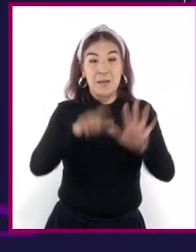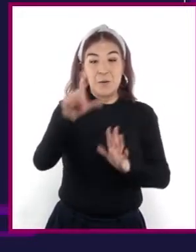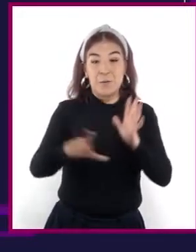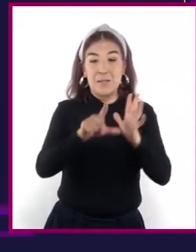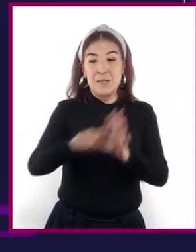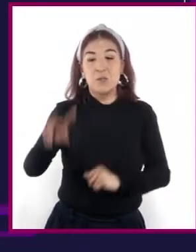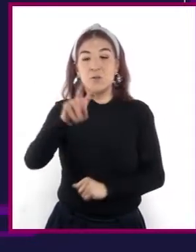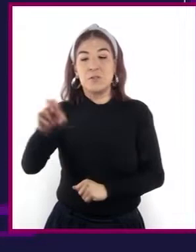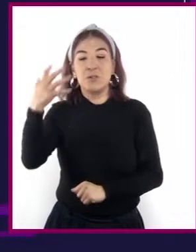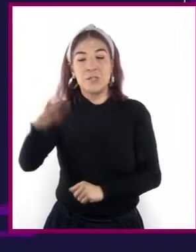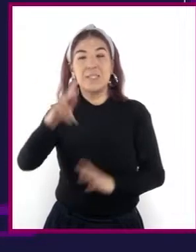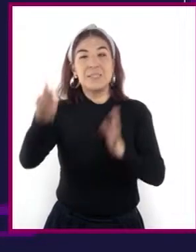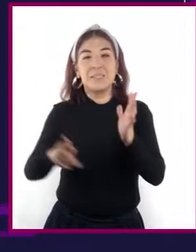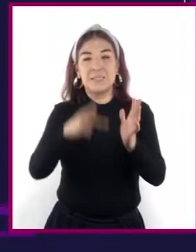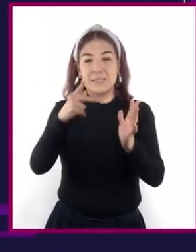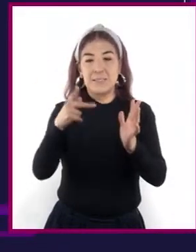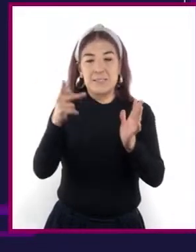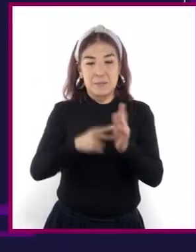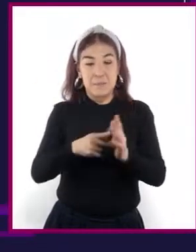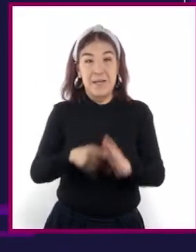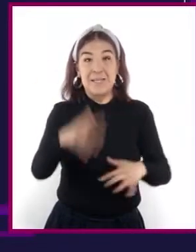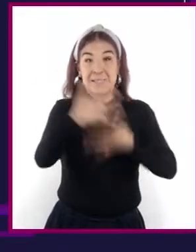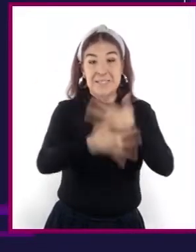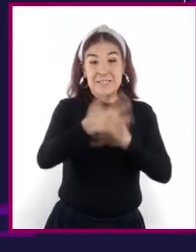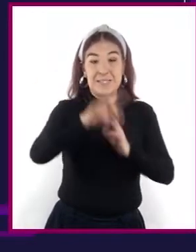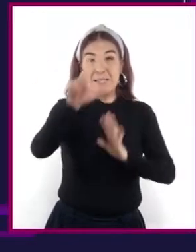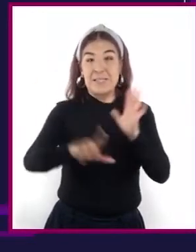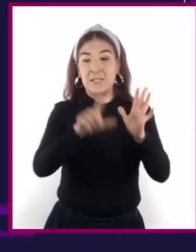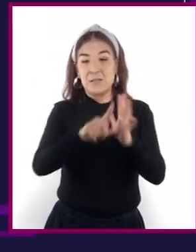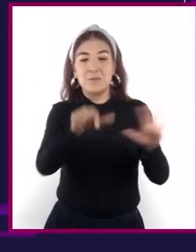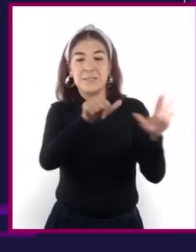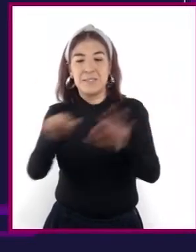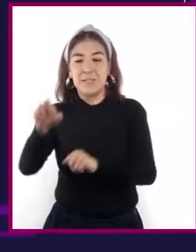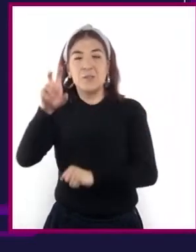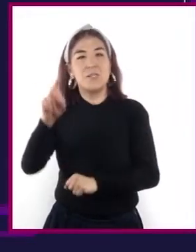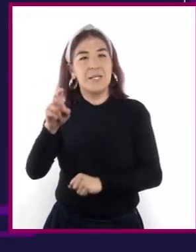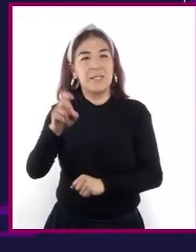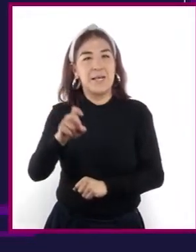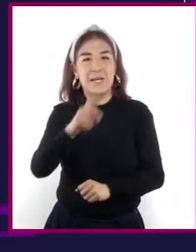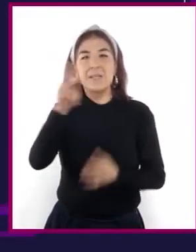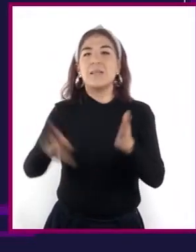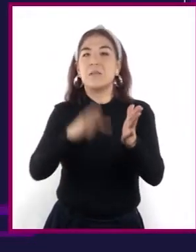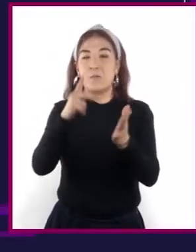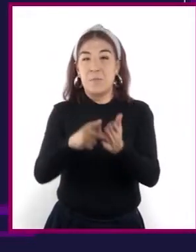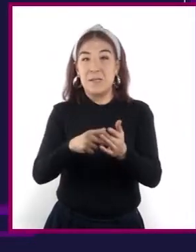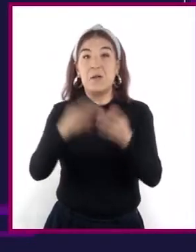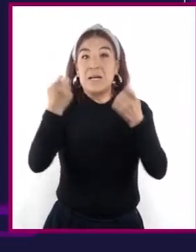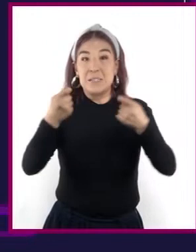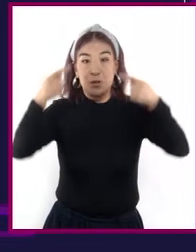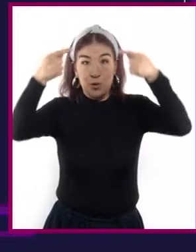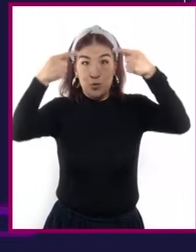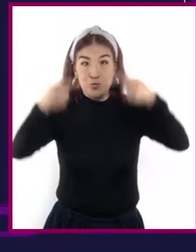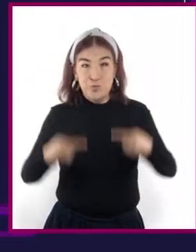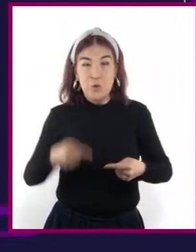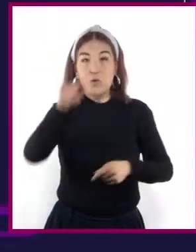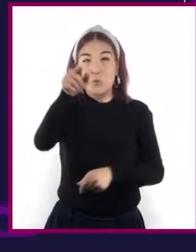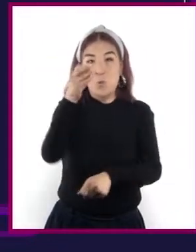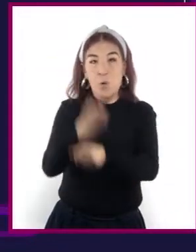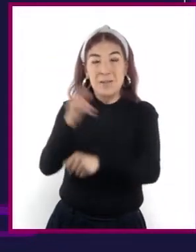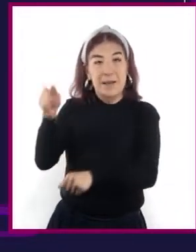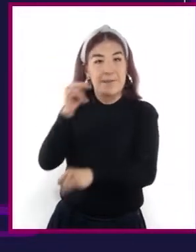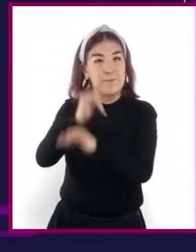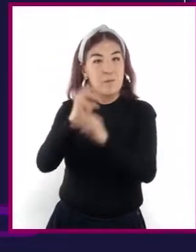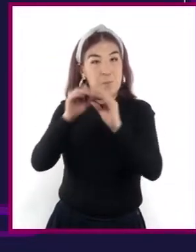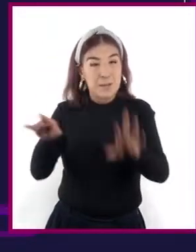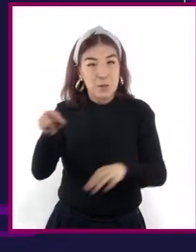kilómetros y con 15 litros 630 kilómetros. A partir de estos datos, contesten. Inciso